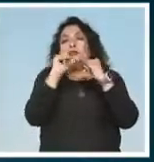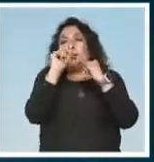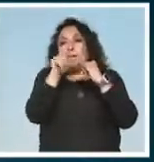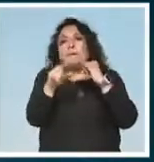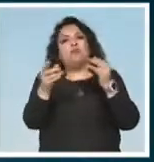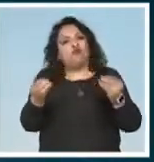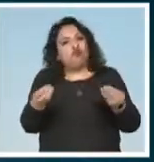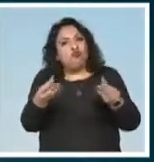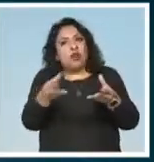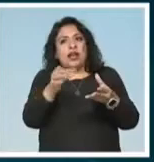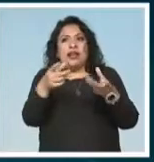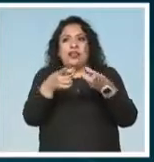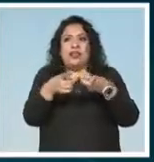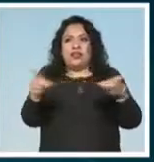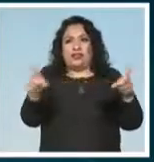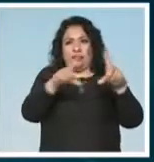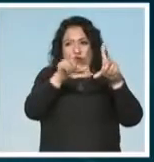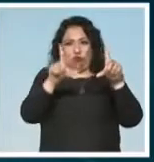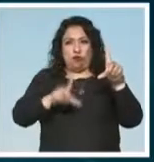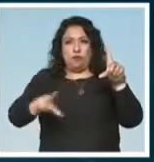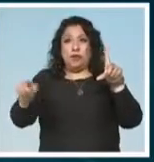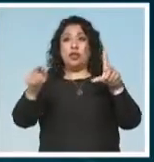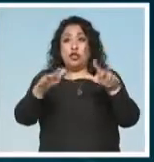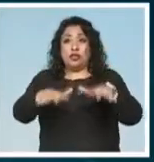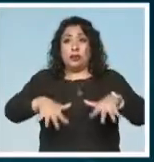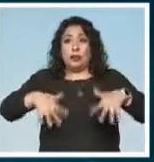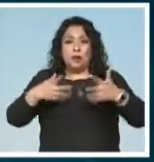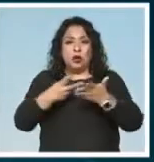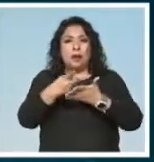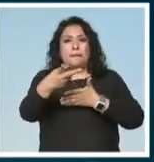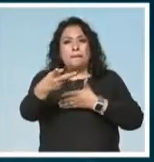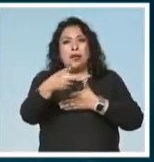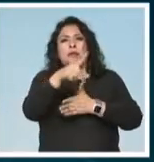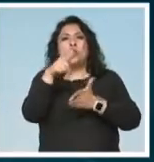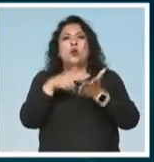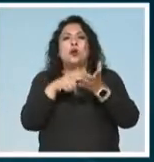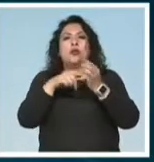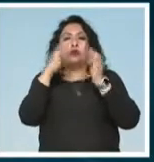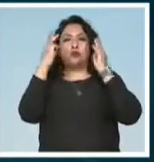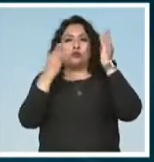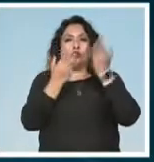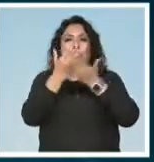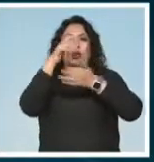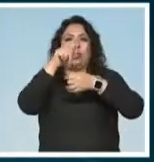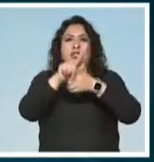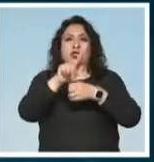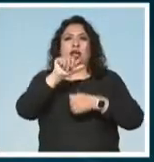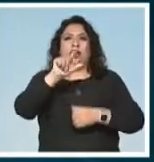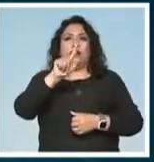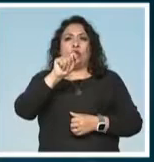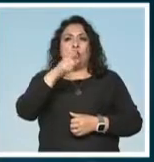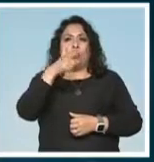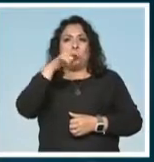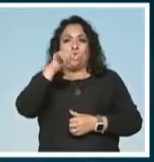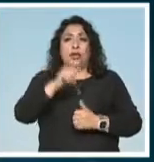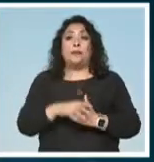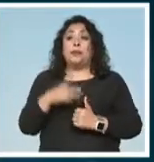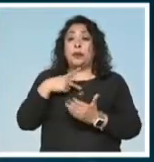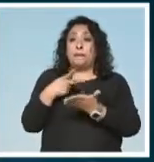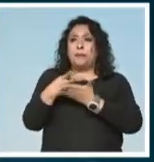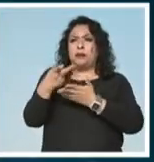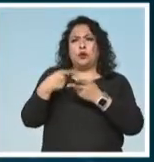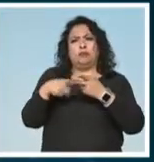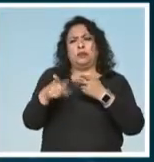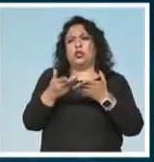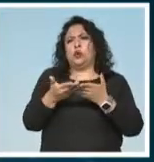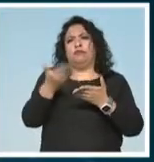han contribuido al desarrollo del país. La ceremonia del premio se realizó en el Museo Nacional de Antropología. El premio surgió